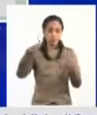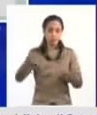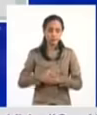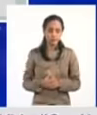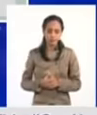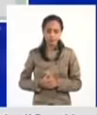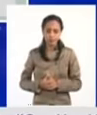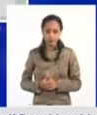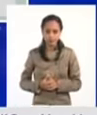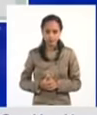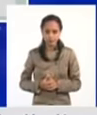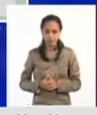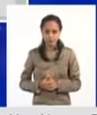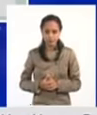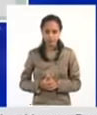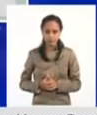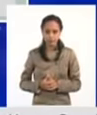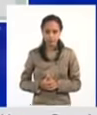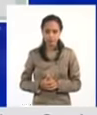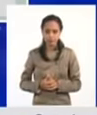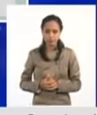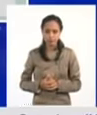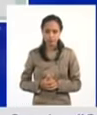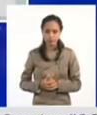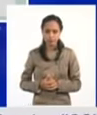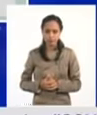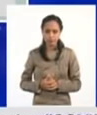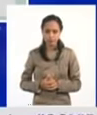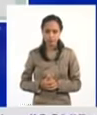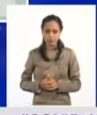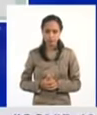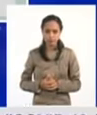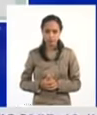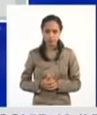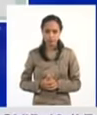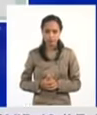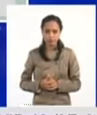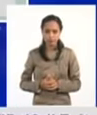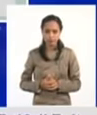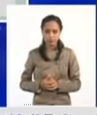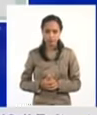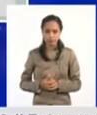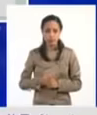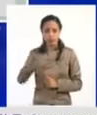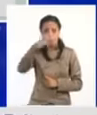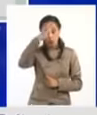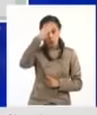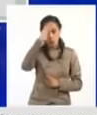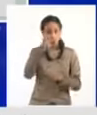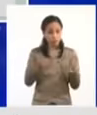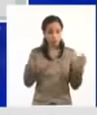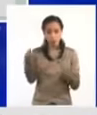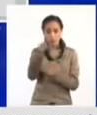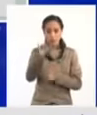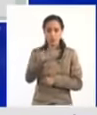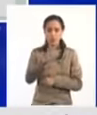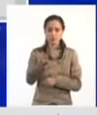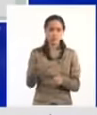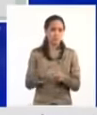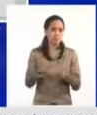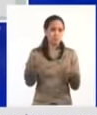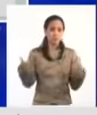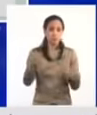vemos que Cuba, no obstante clasificar entre los primeros 15 con mayor número de